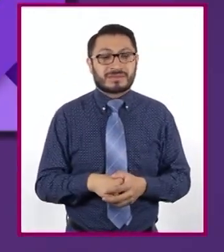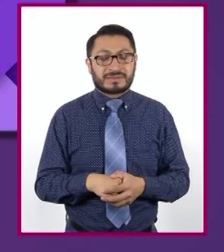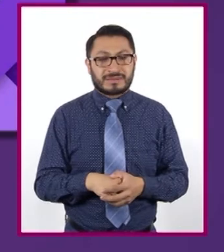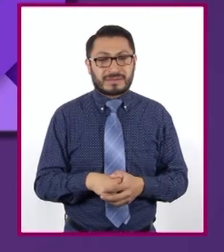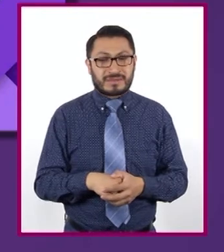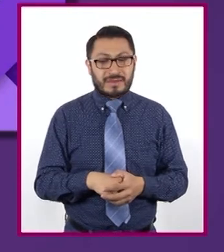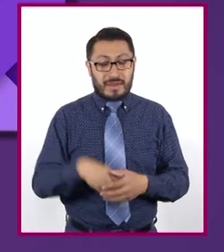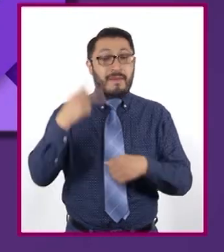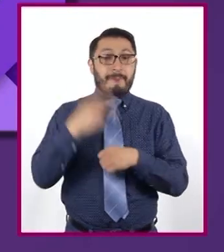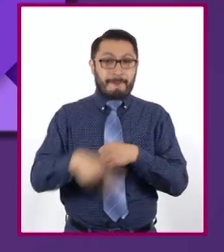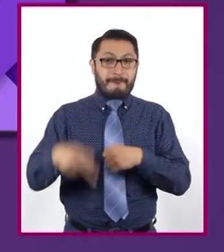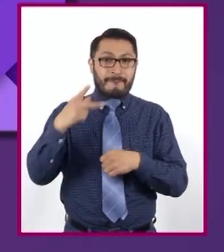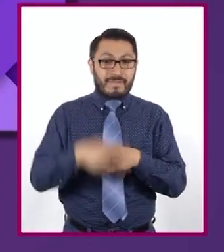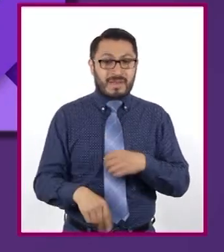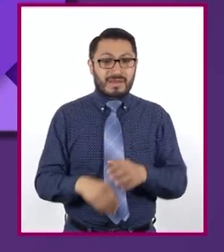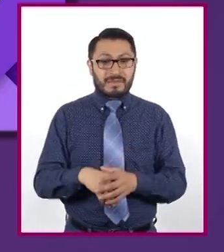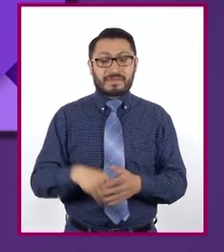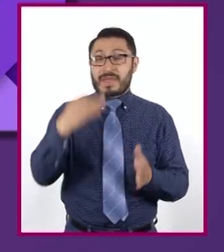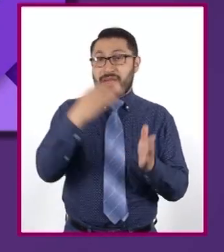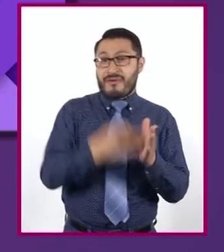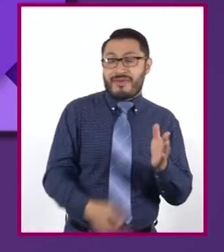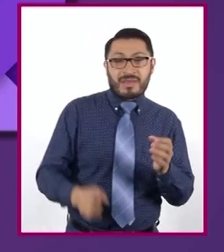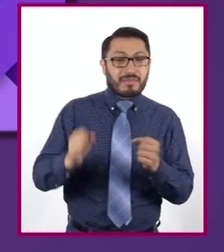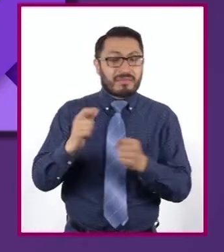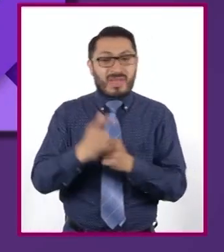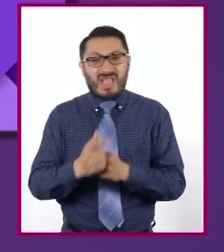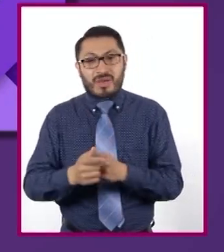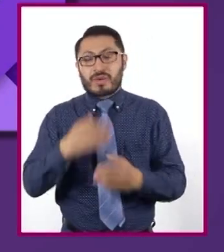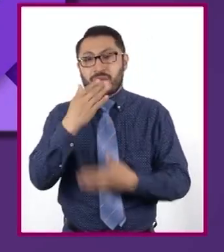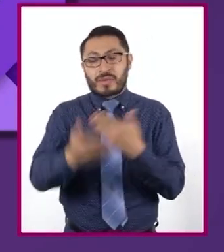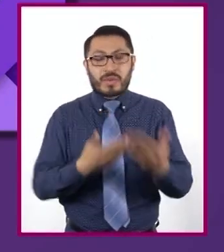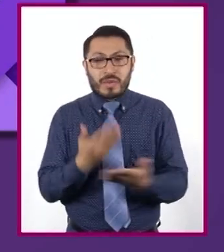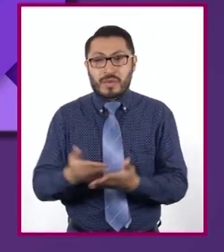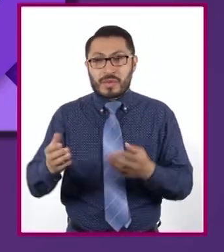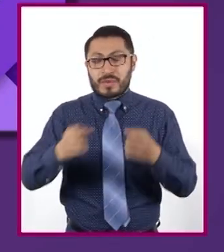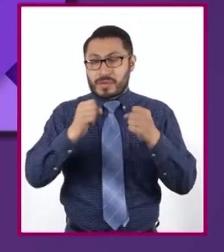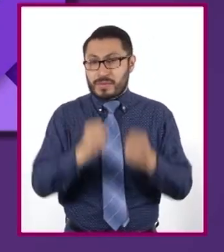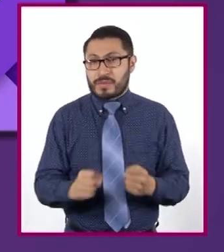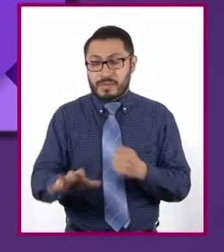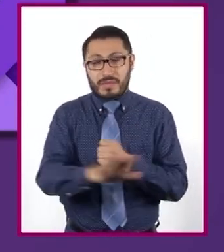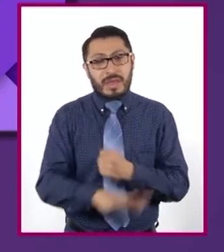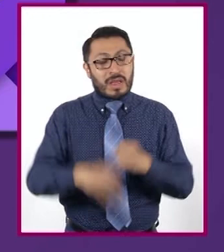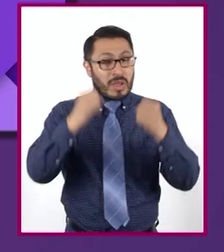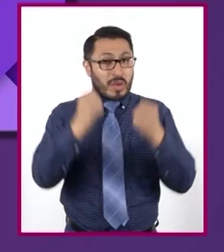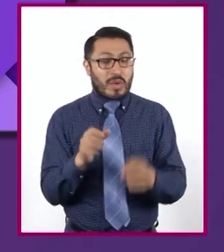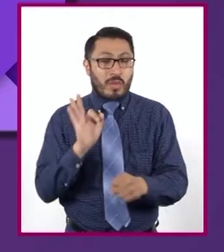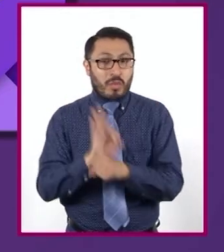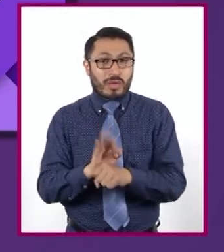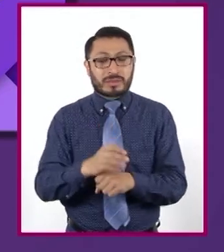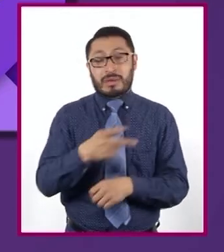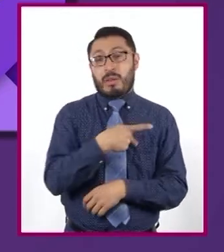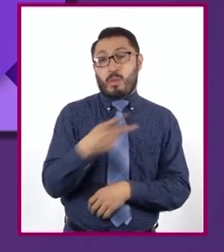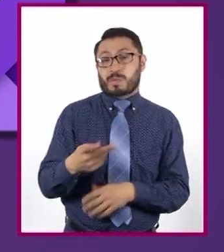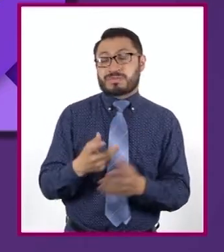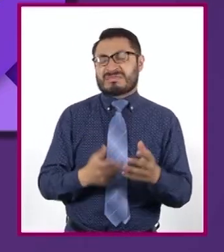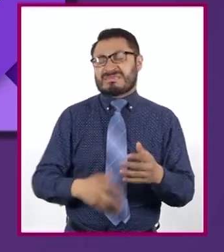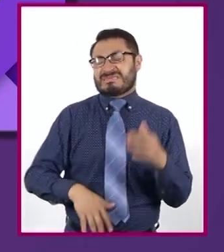factores de riesgo, falta o carencia de servicios básicos, seguridad y protección, pobreza